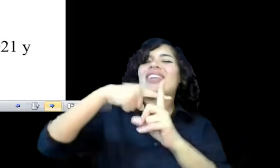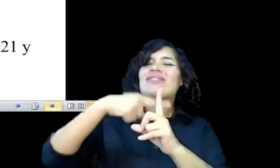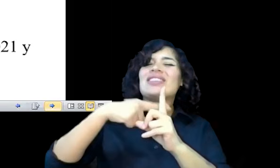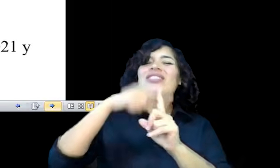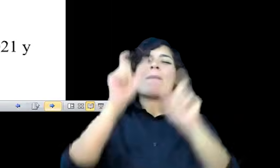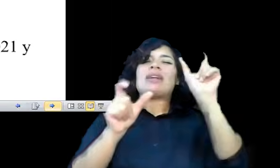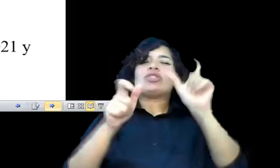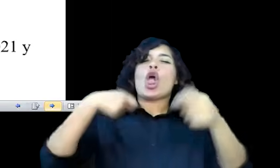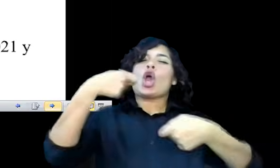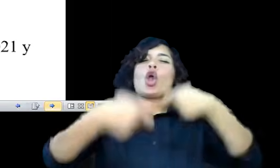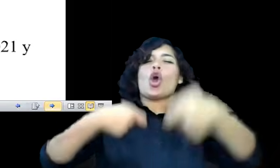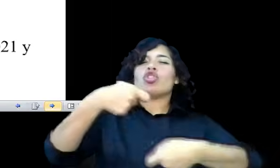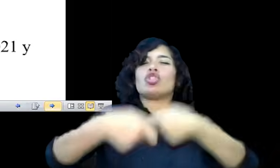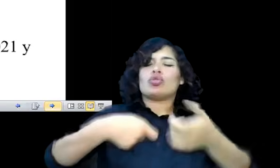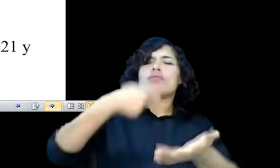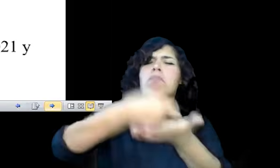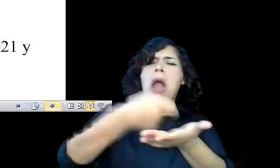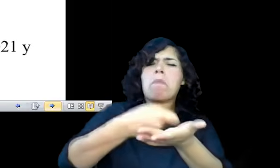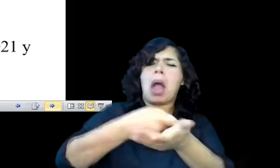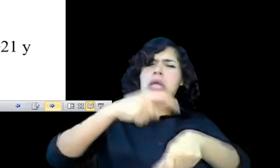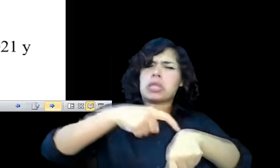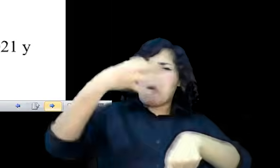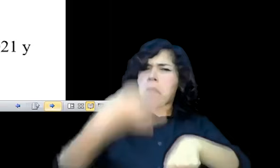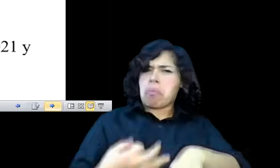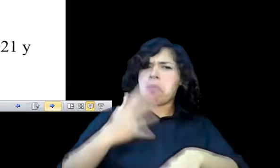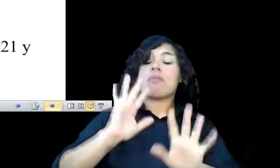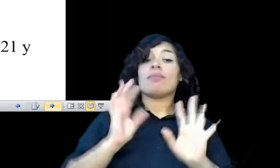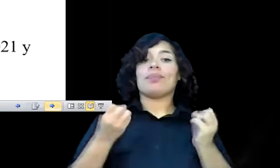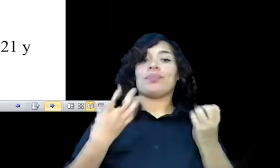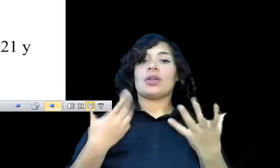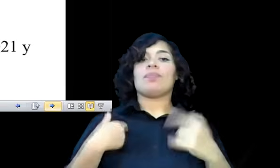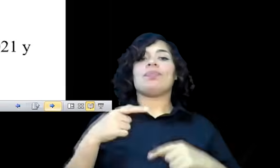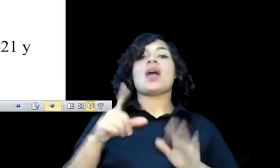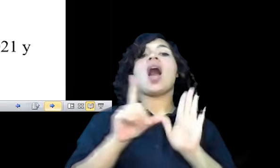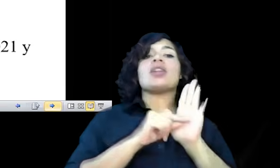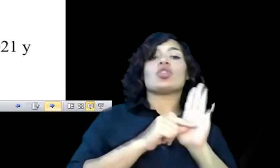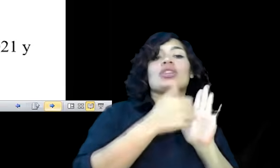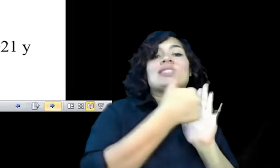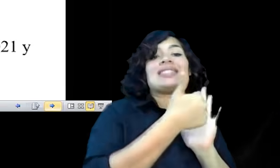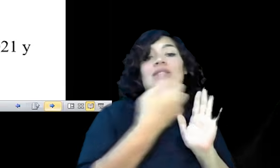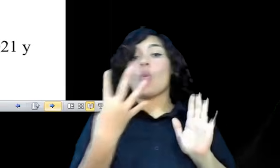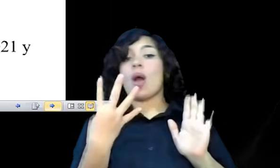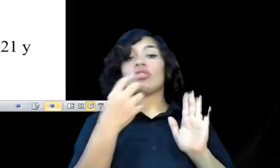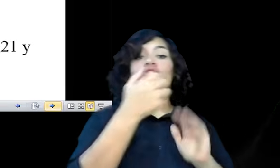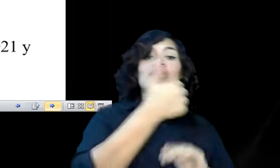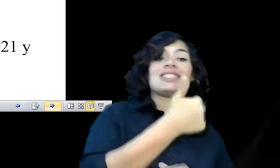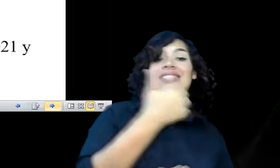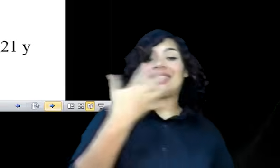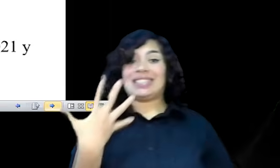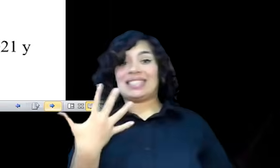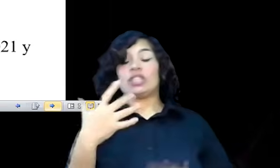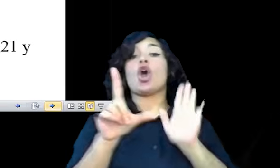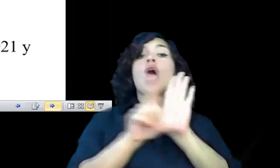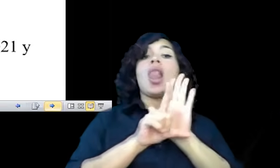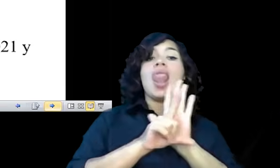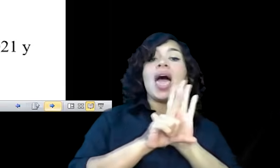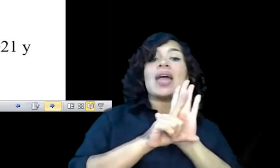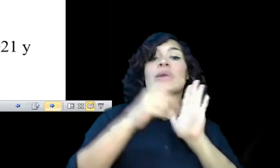Esto es un beneficio que contenía, ¿sí? Los artículos 64 y 65 de la ley